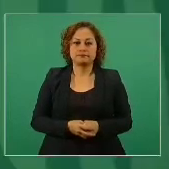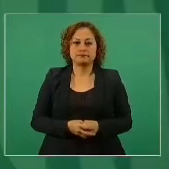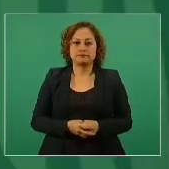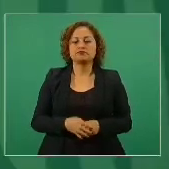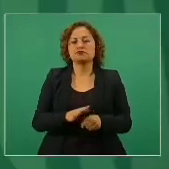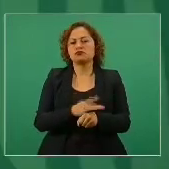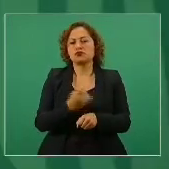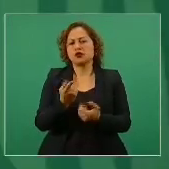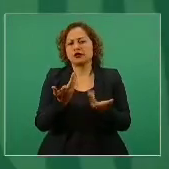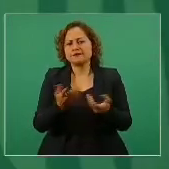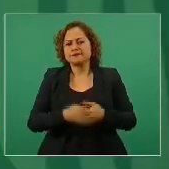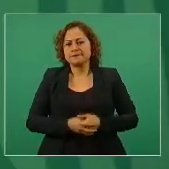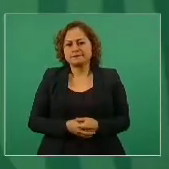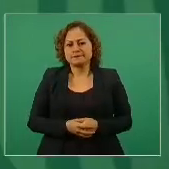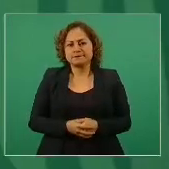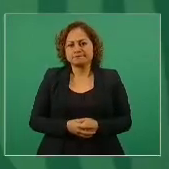porque